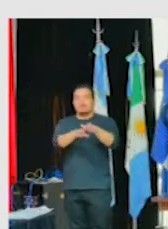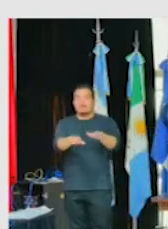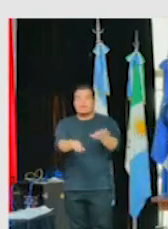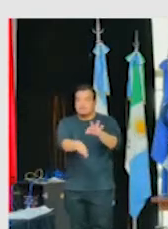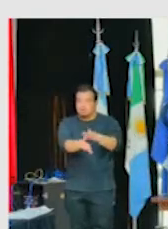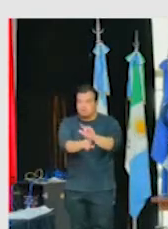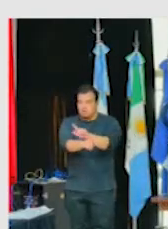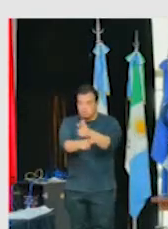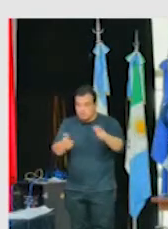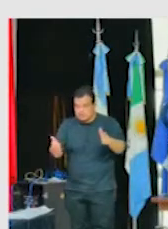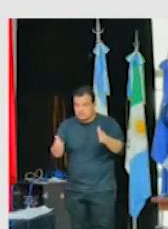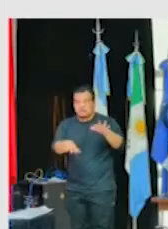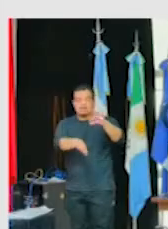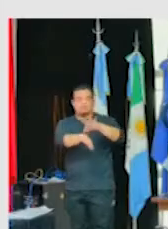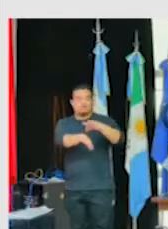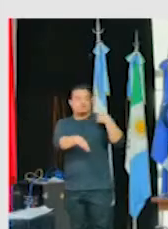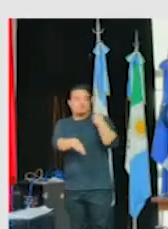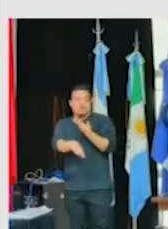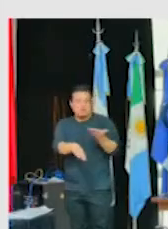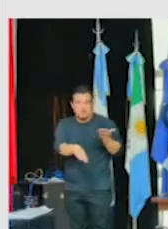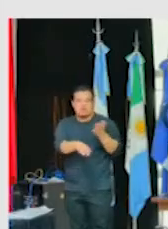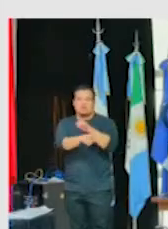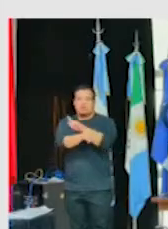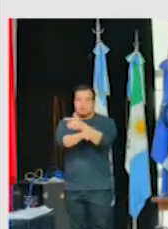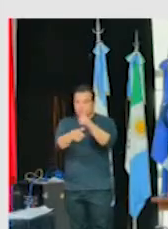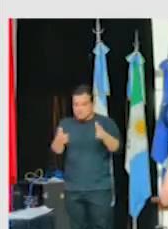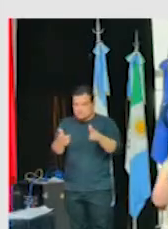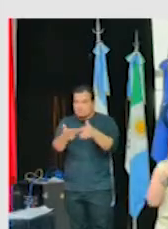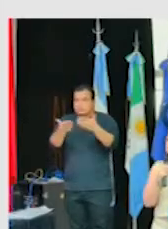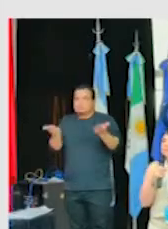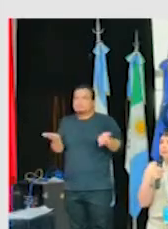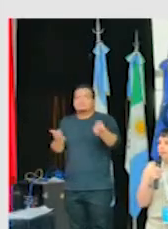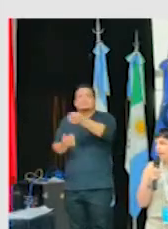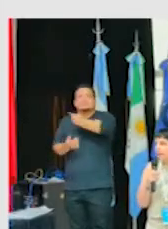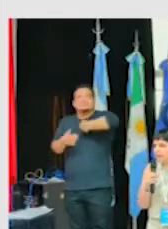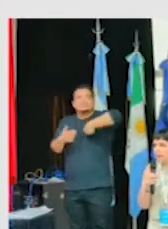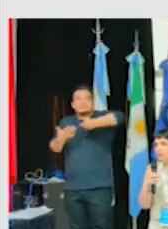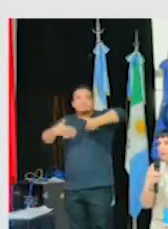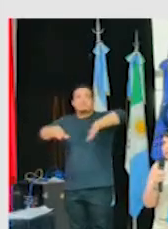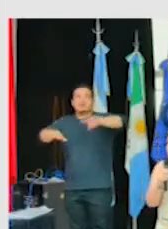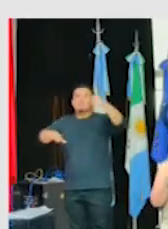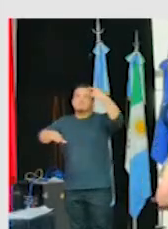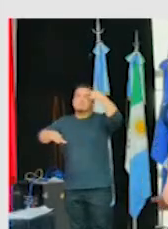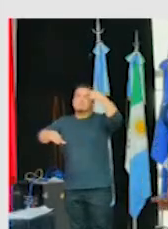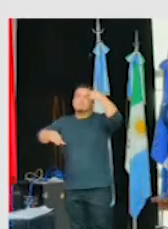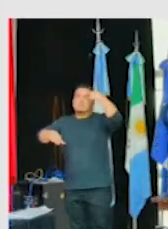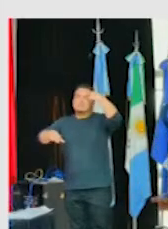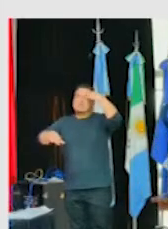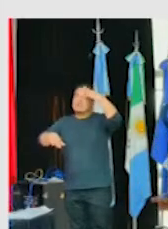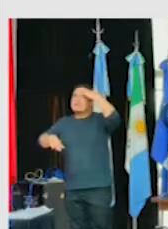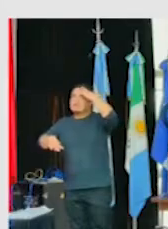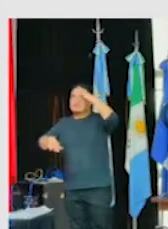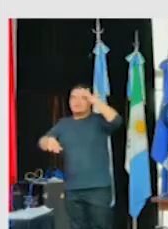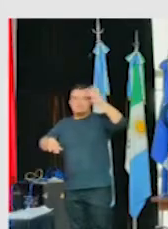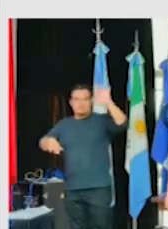médico generalista. Entonces, por ahí uno tiene una visión romántica, es ahí a donde estoy yendo, donde